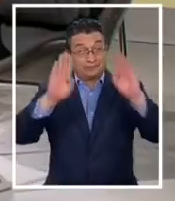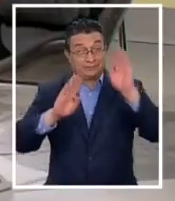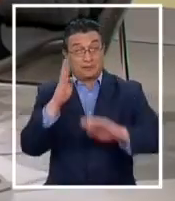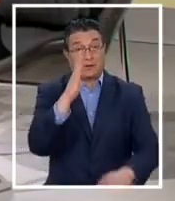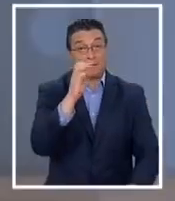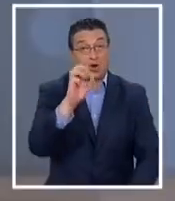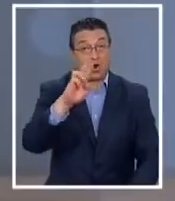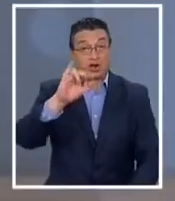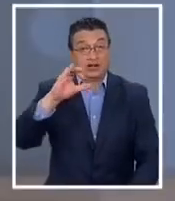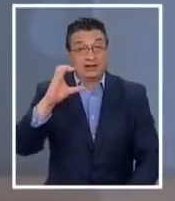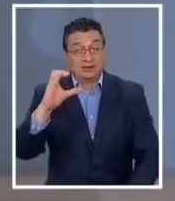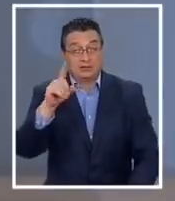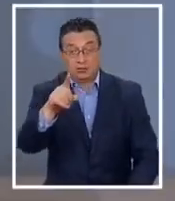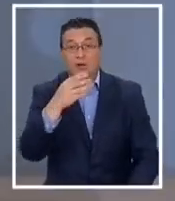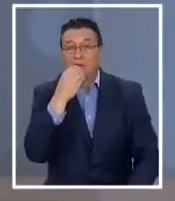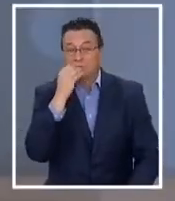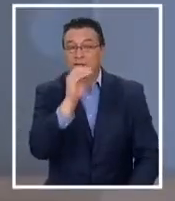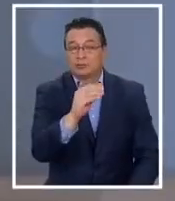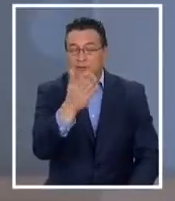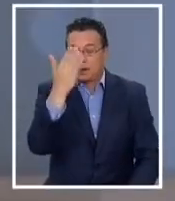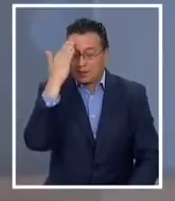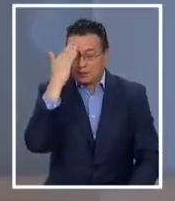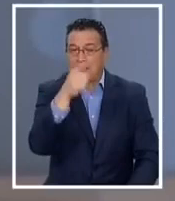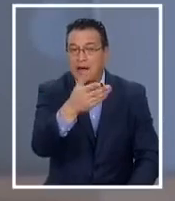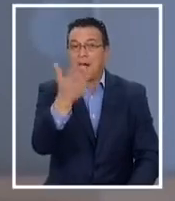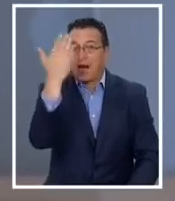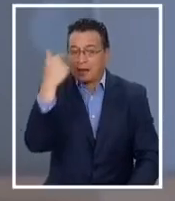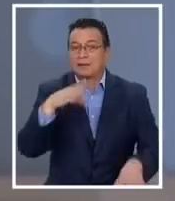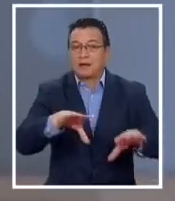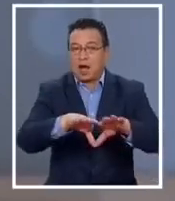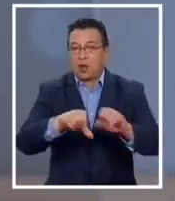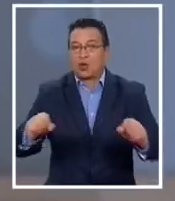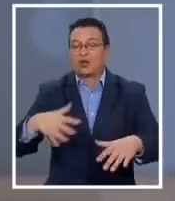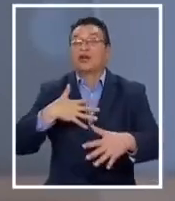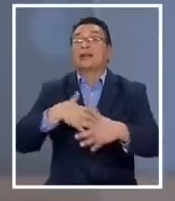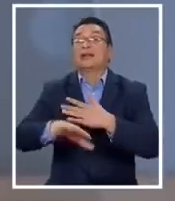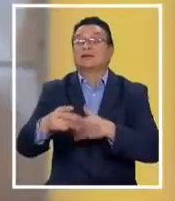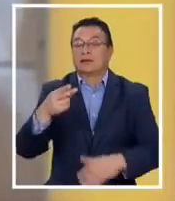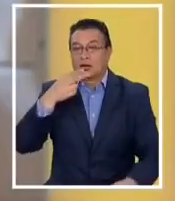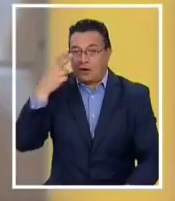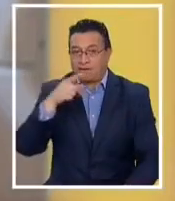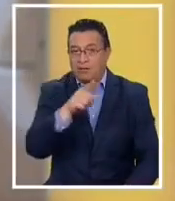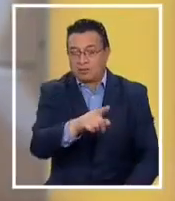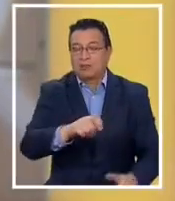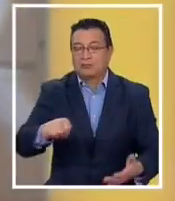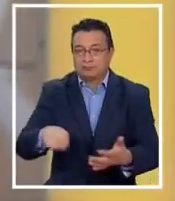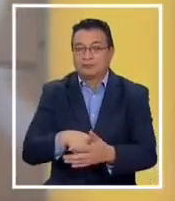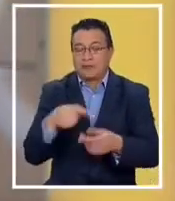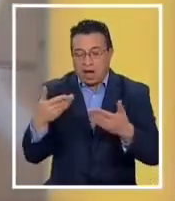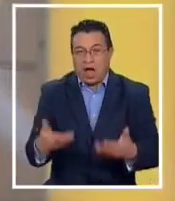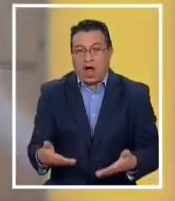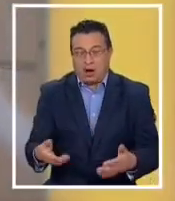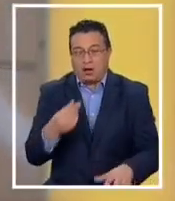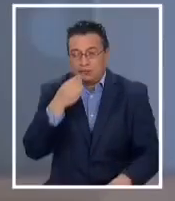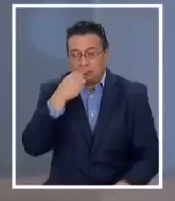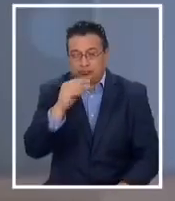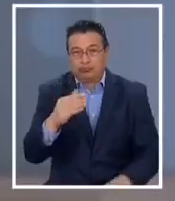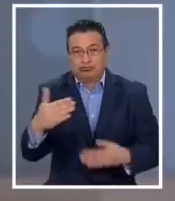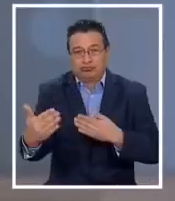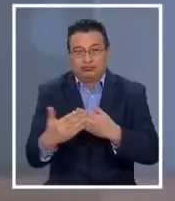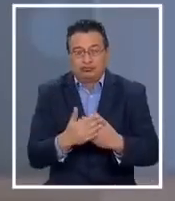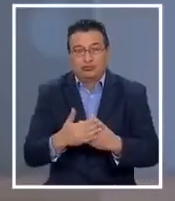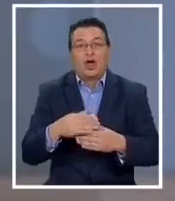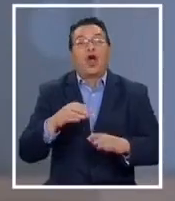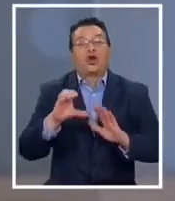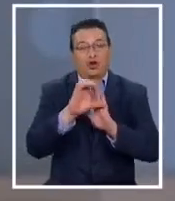boli bonito usted le recordó que él fue parte del acuerdo del 15 de noviembre que nos tiene dónde estamos aporta cierto de un